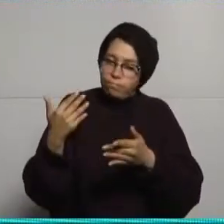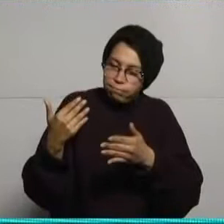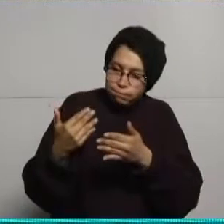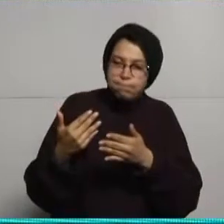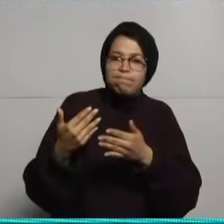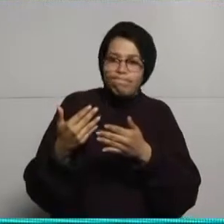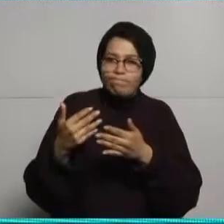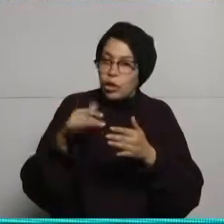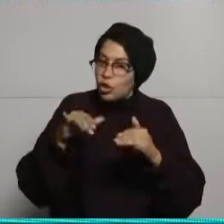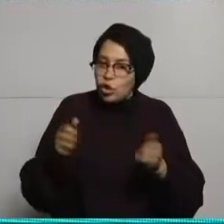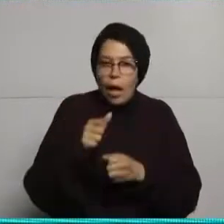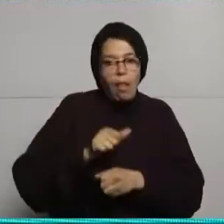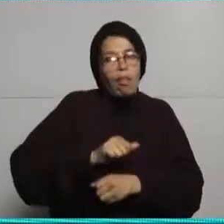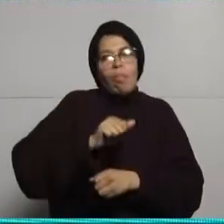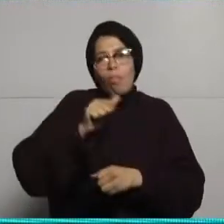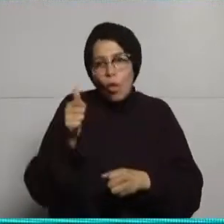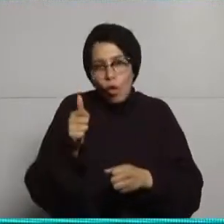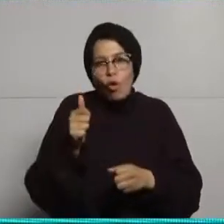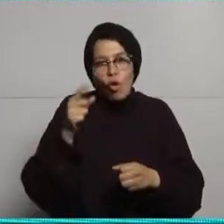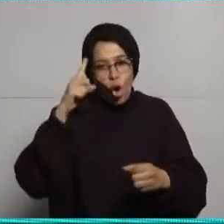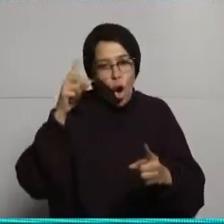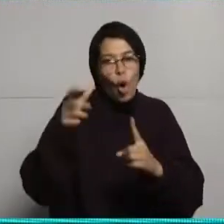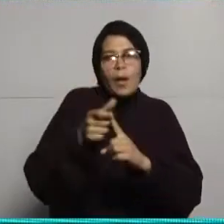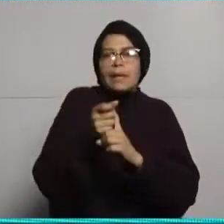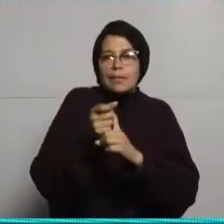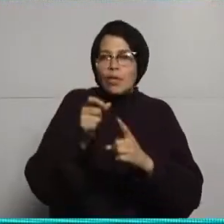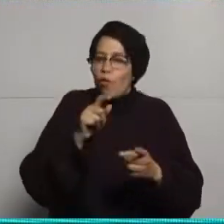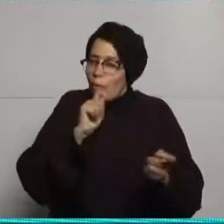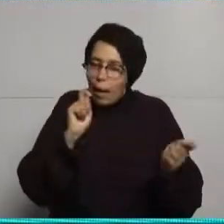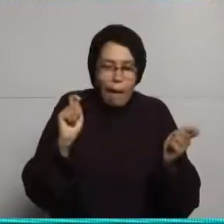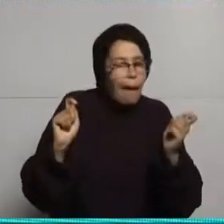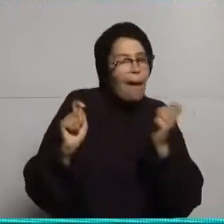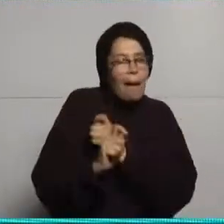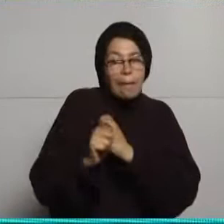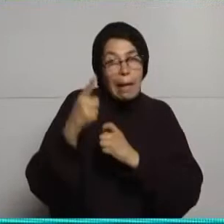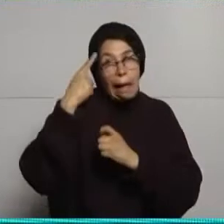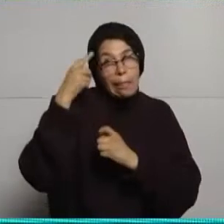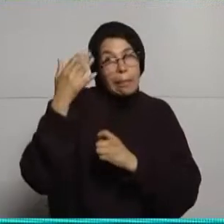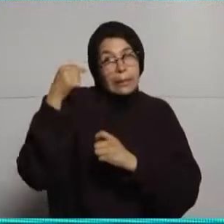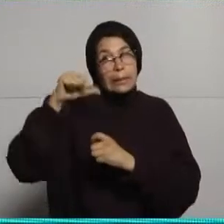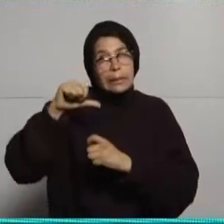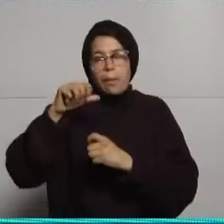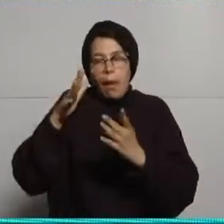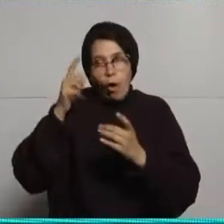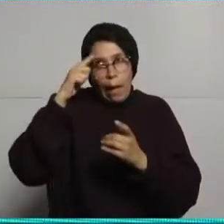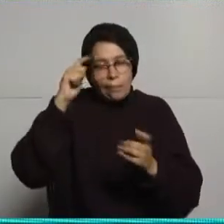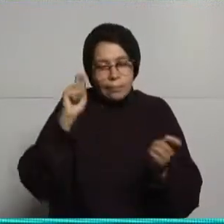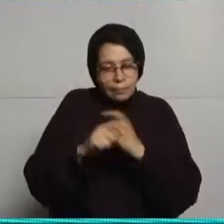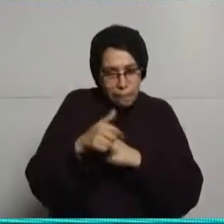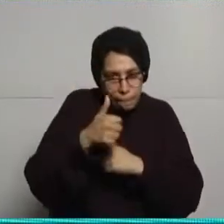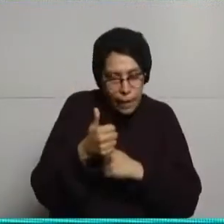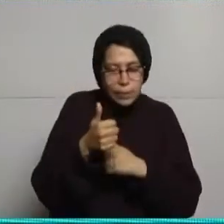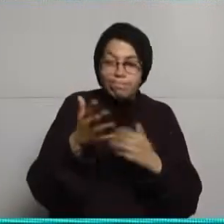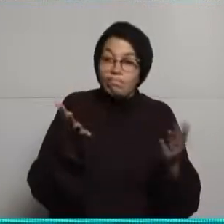hemos logrado bastante en eso que hablamos de los prejuicios, ¿no? La participación, nosotros hemos venido a sumar a una historia